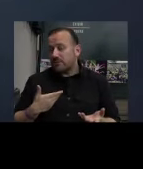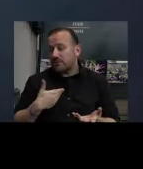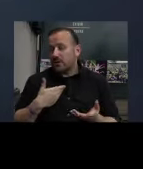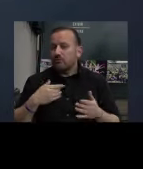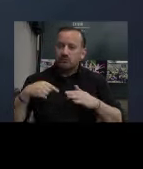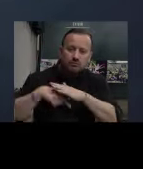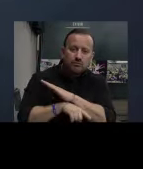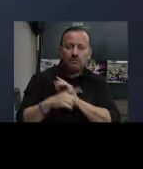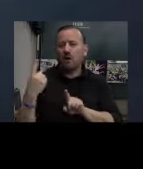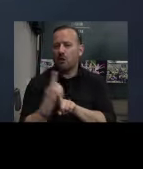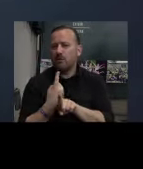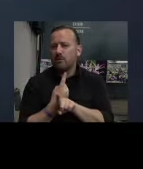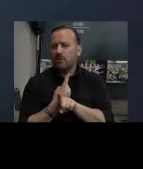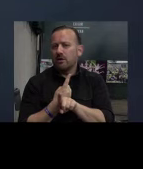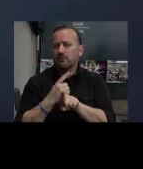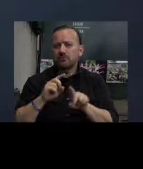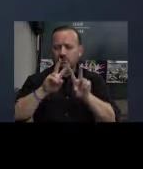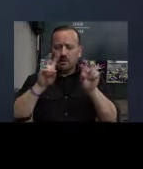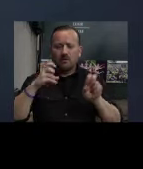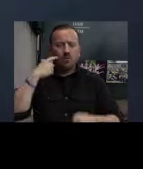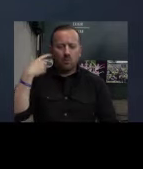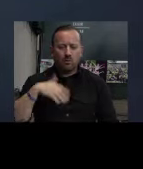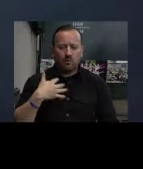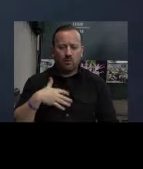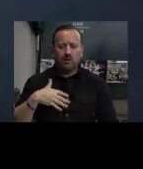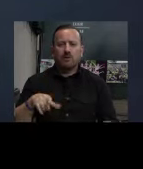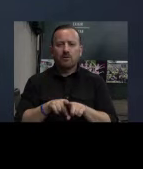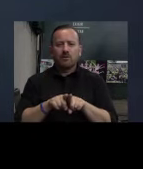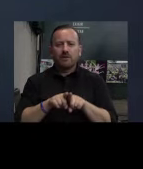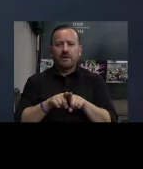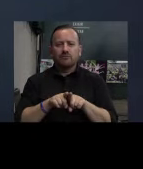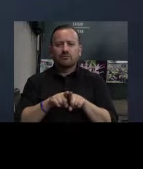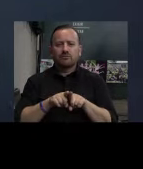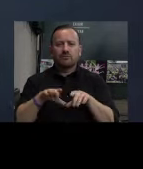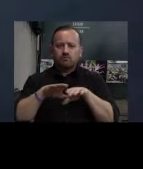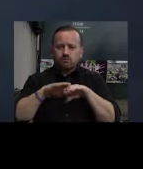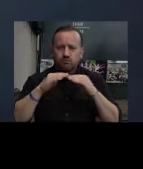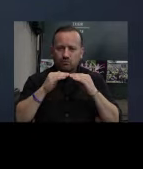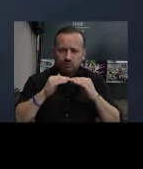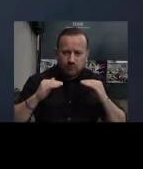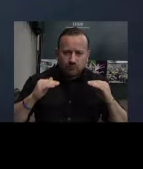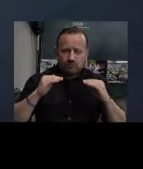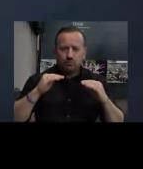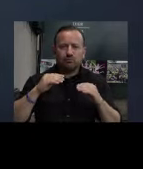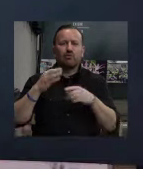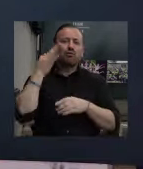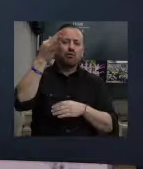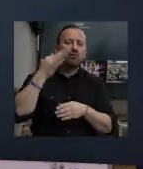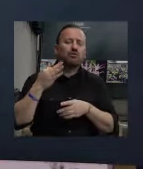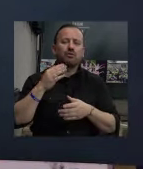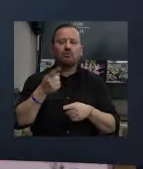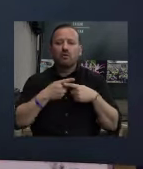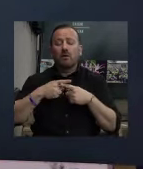abordar los Pilares eh que sostienen el futuro de nuestra sociedad como son la empleabilidad el